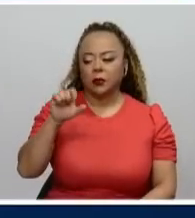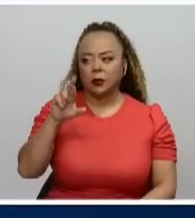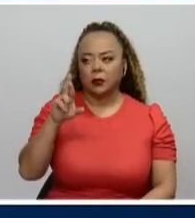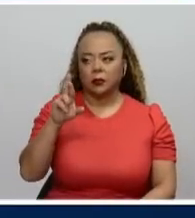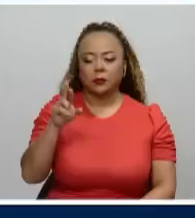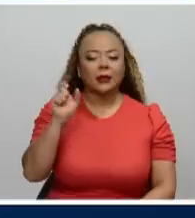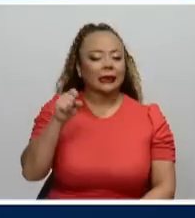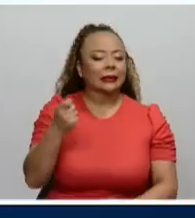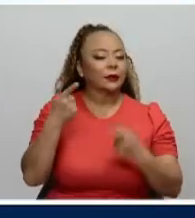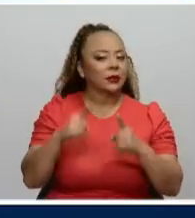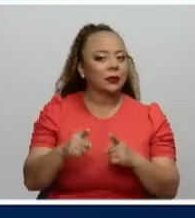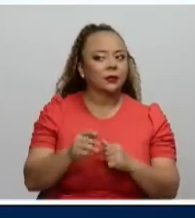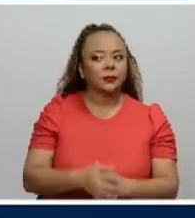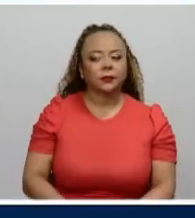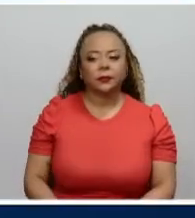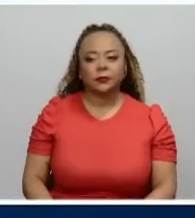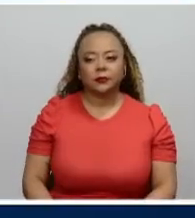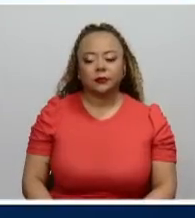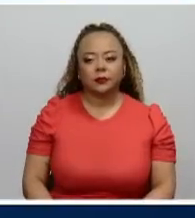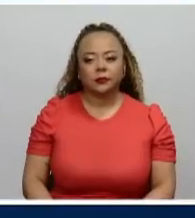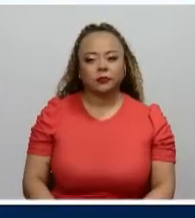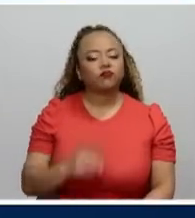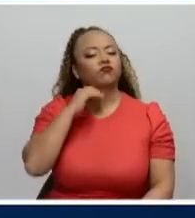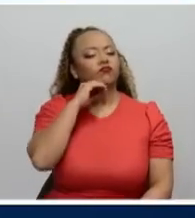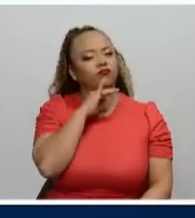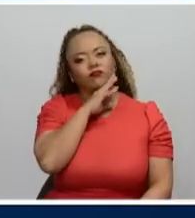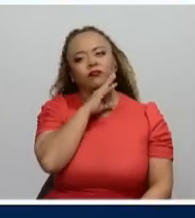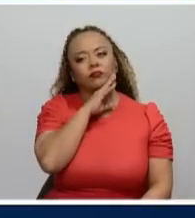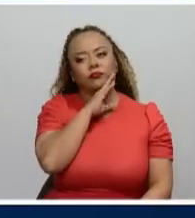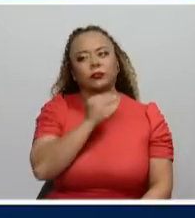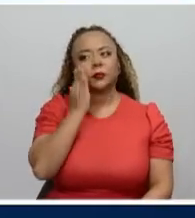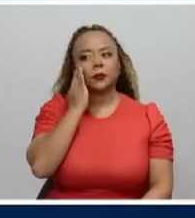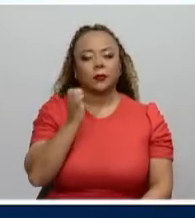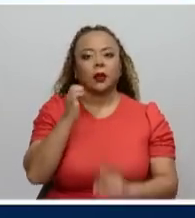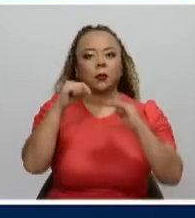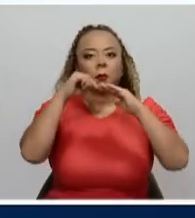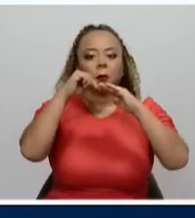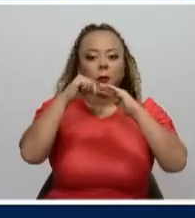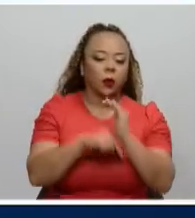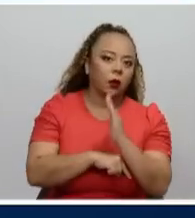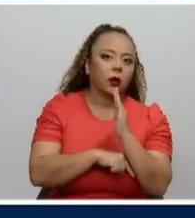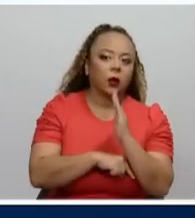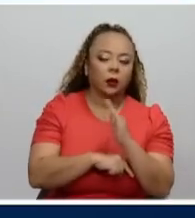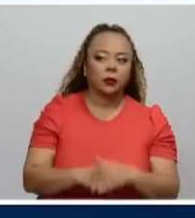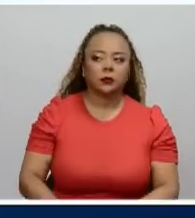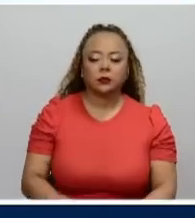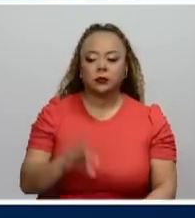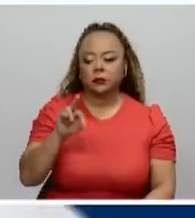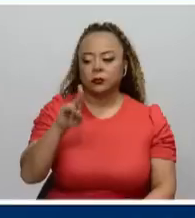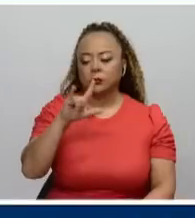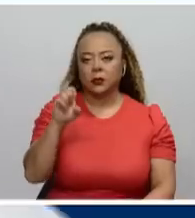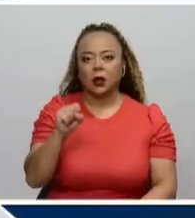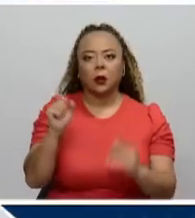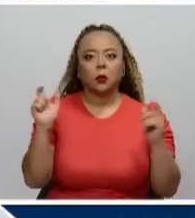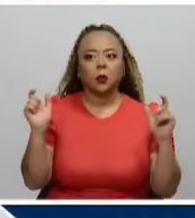es un caso monto y Josué es rarísimo extraño porque se nos vino el piso o sea se